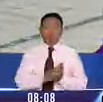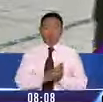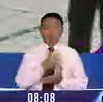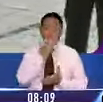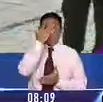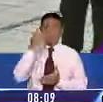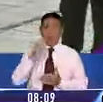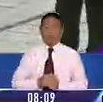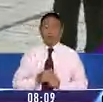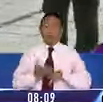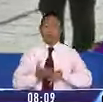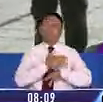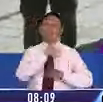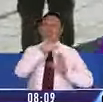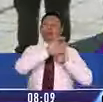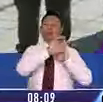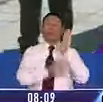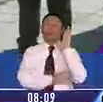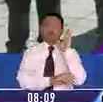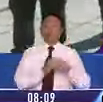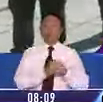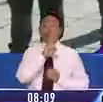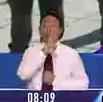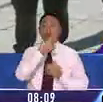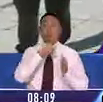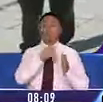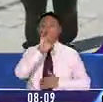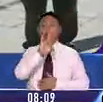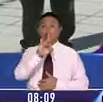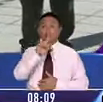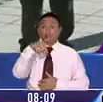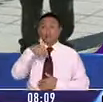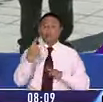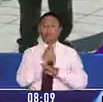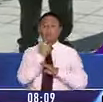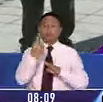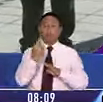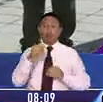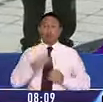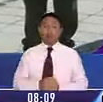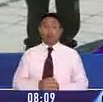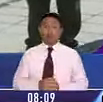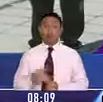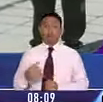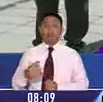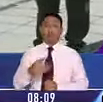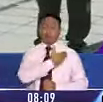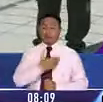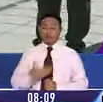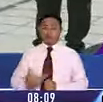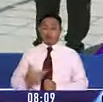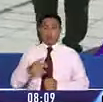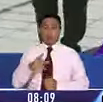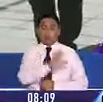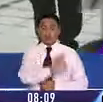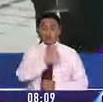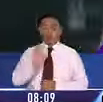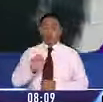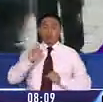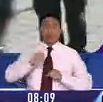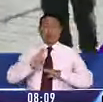estableció en la Constitución del 2008 y es la primera vez que hace uso de esta herramienta